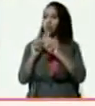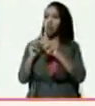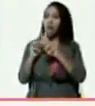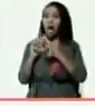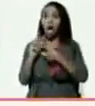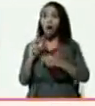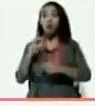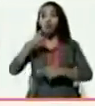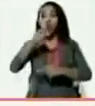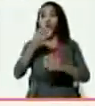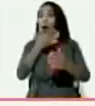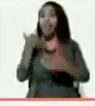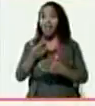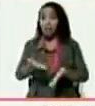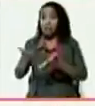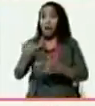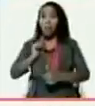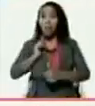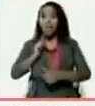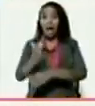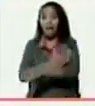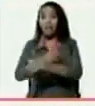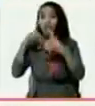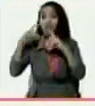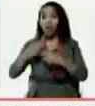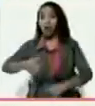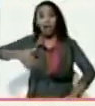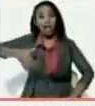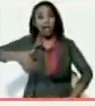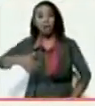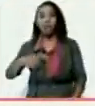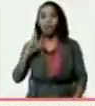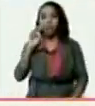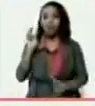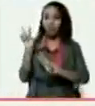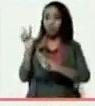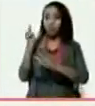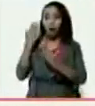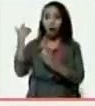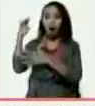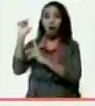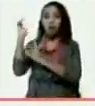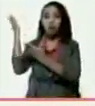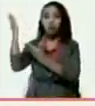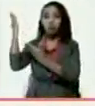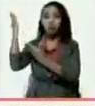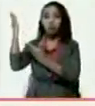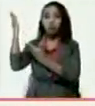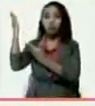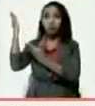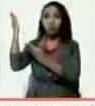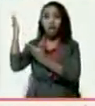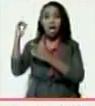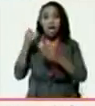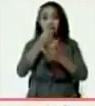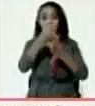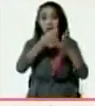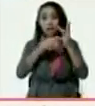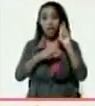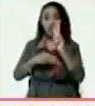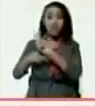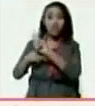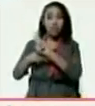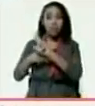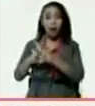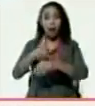viendo. Prepárate. Aquí está. O esa línea de vista él no le da para ver a la persona que tiene el